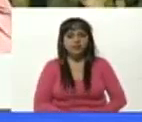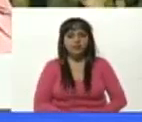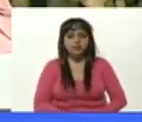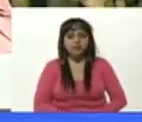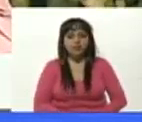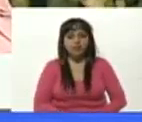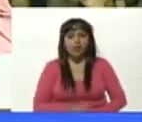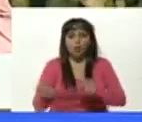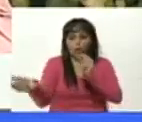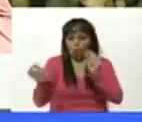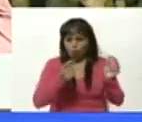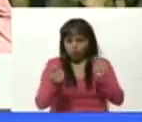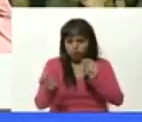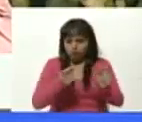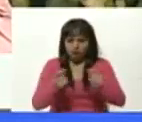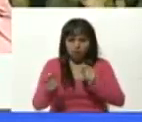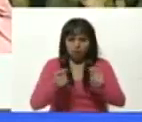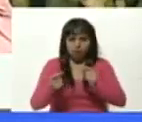con diálogo.